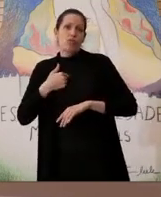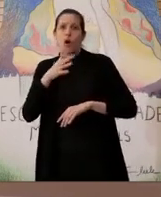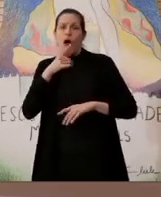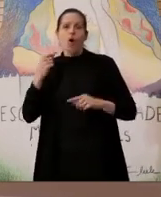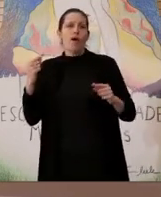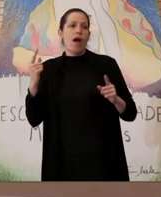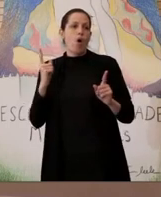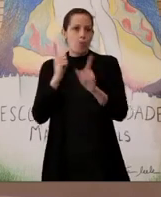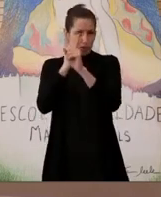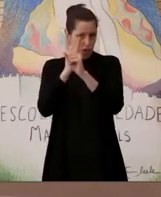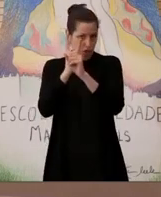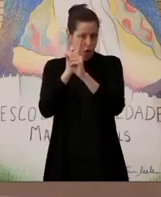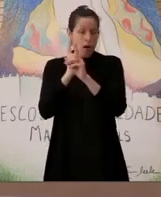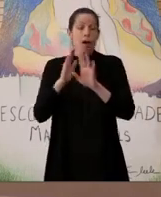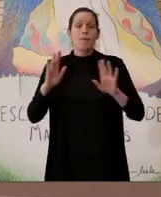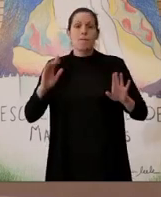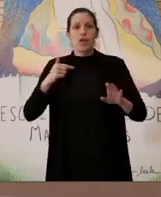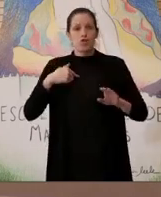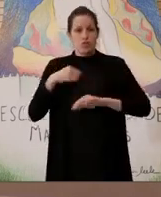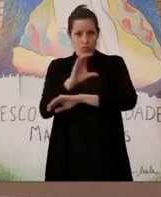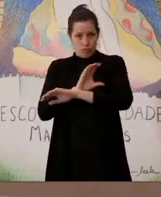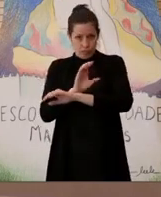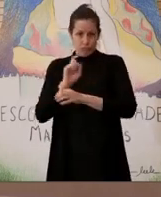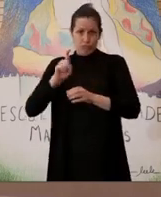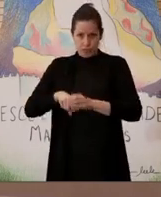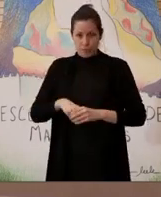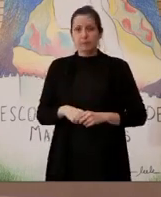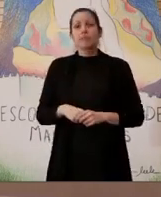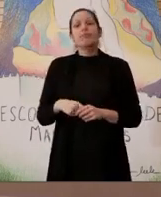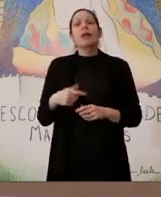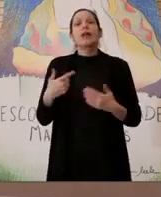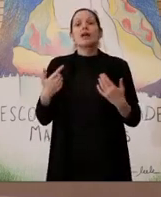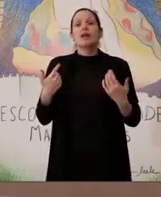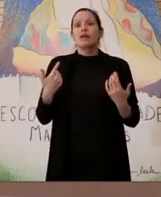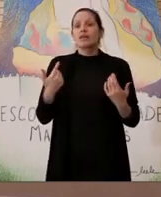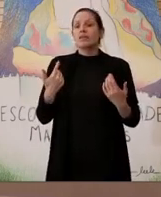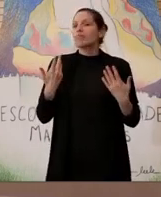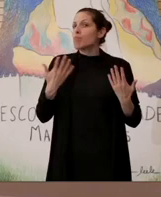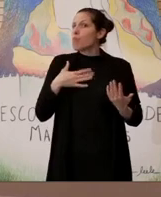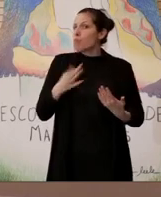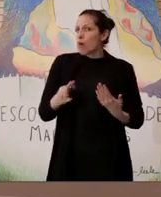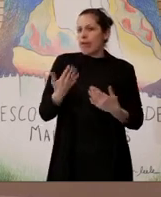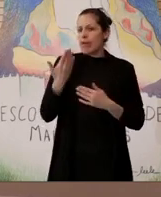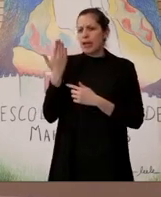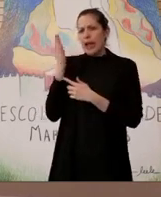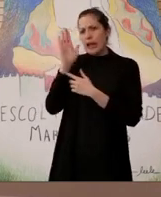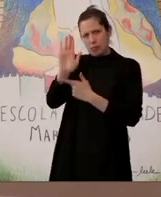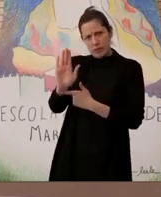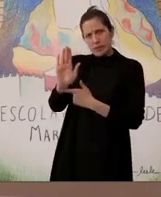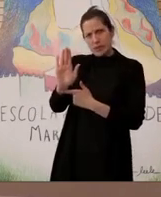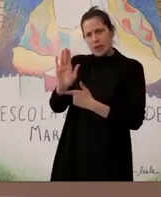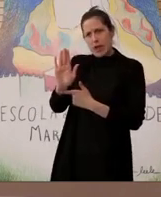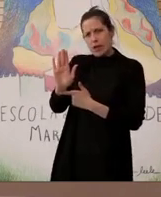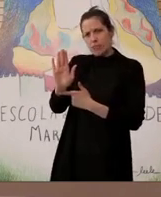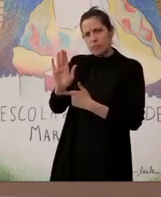cual reflexión o ámbito digamos la ciencia política una cosa ya representación descriptiva por sus tiza de género tenemos